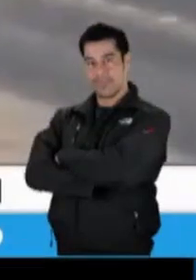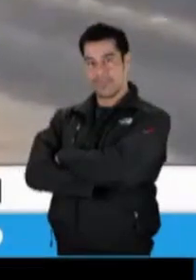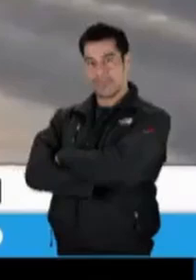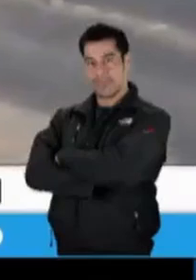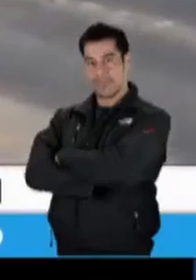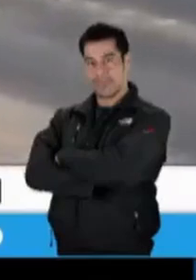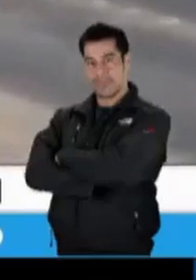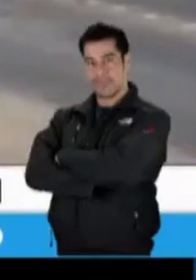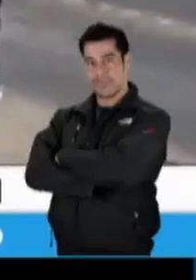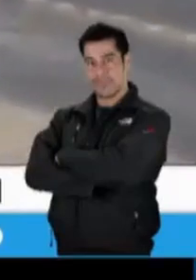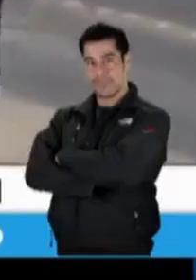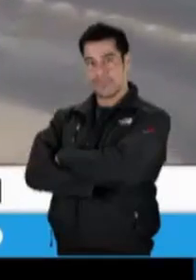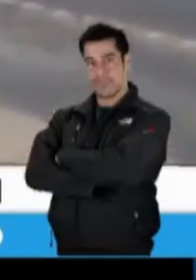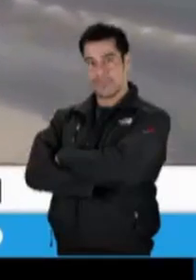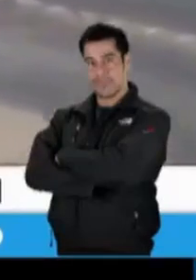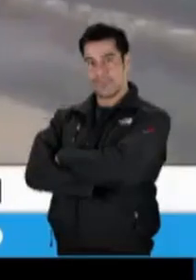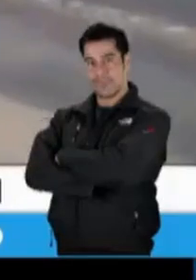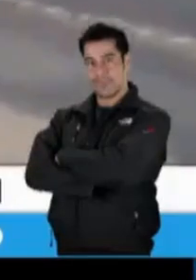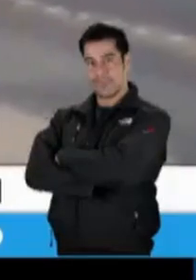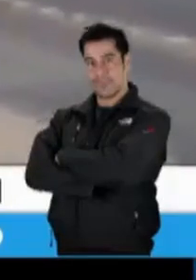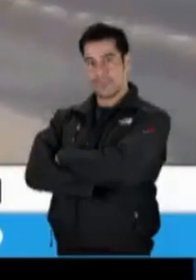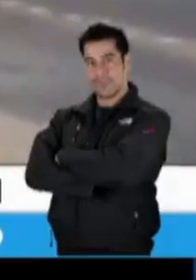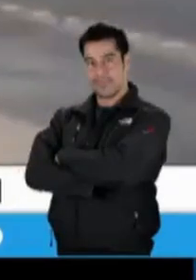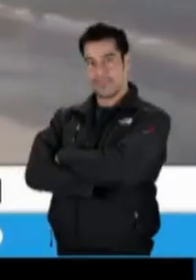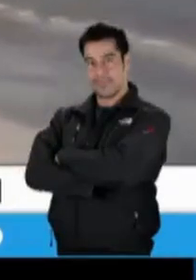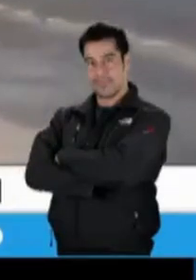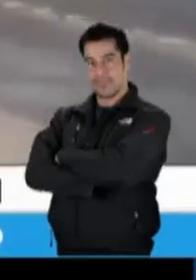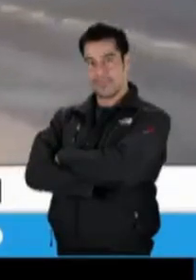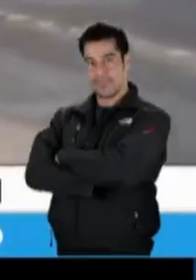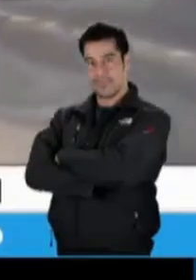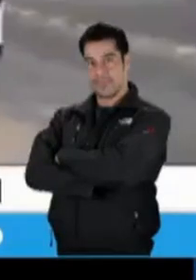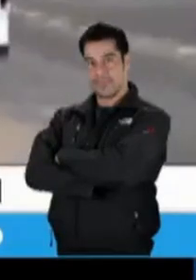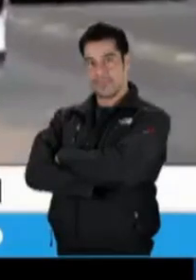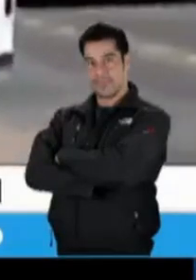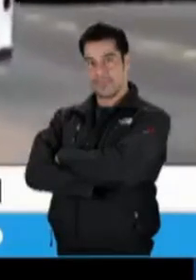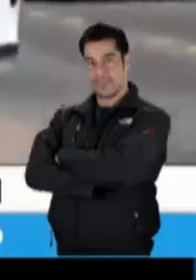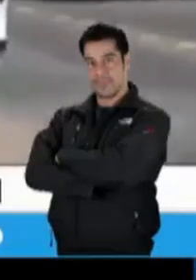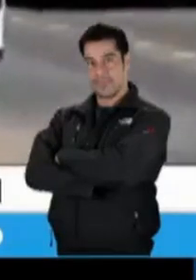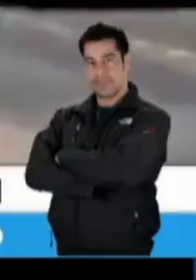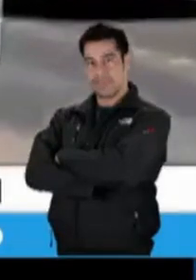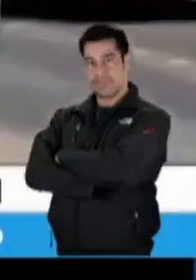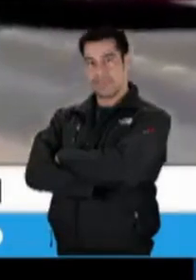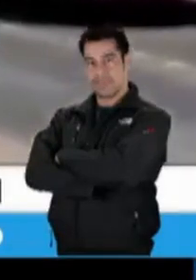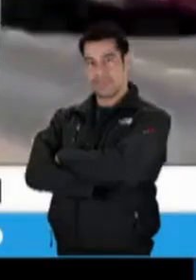que comienza a revelarse acá en la comuna de Estación Central. ¡Bío, bío! La radio.